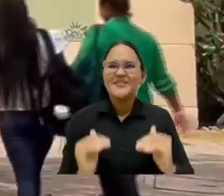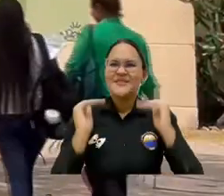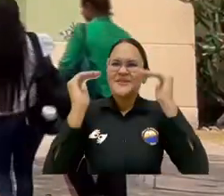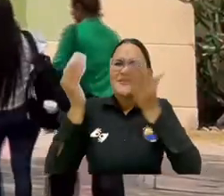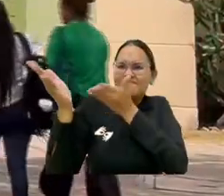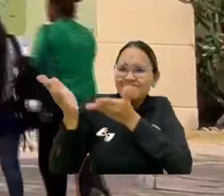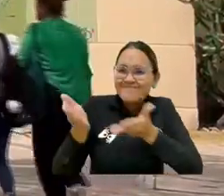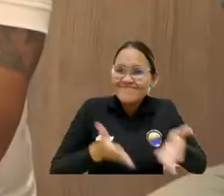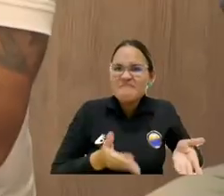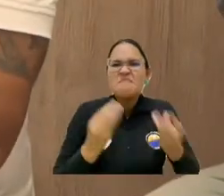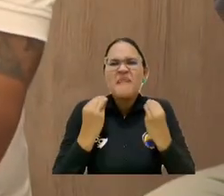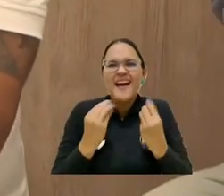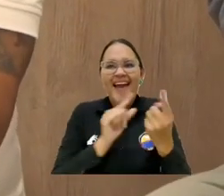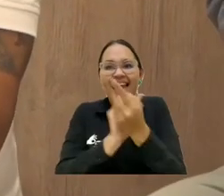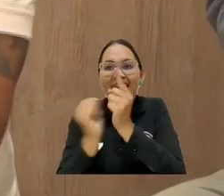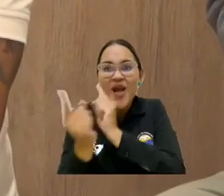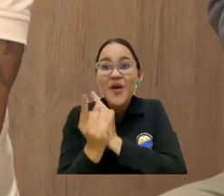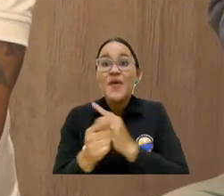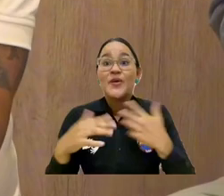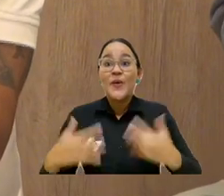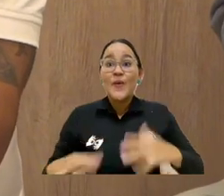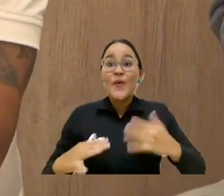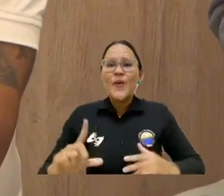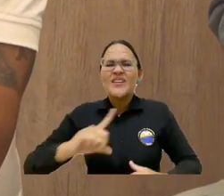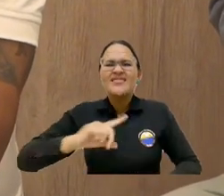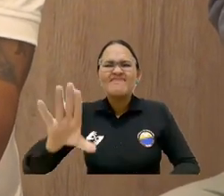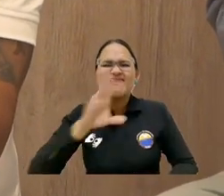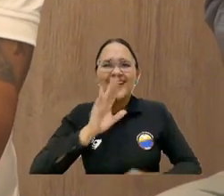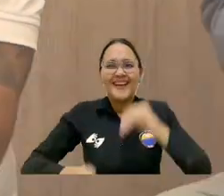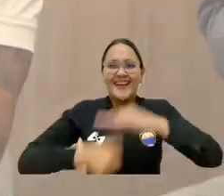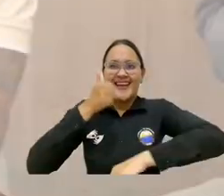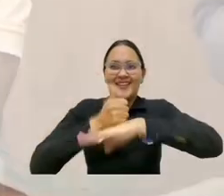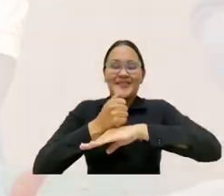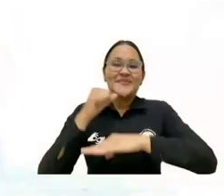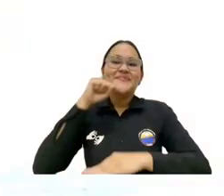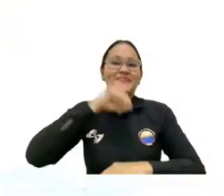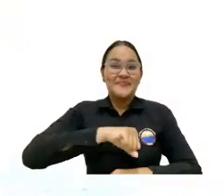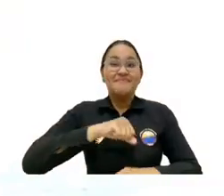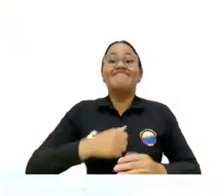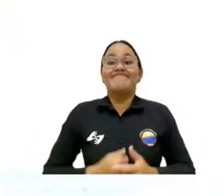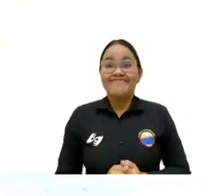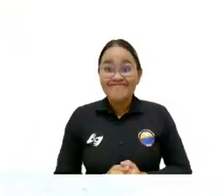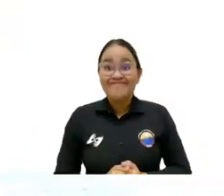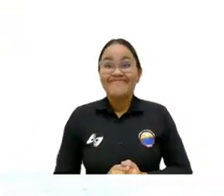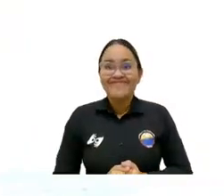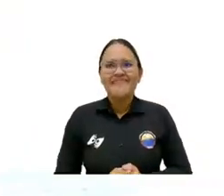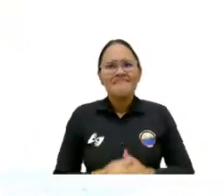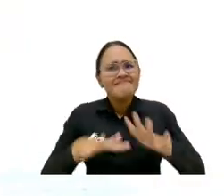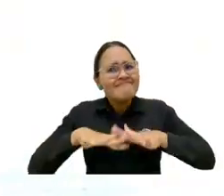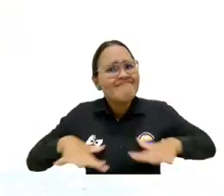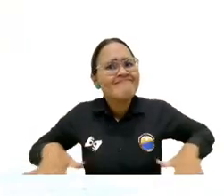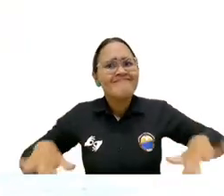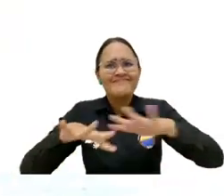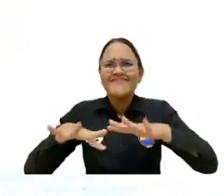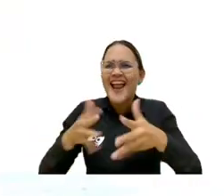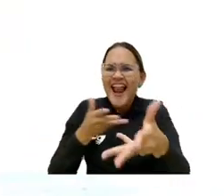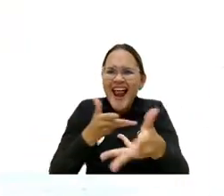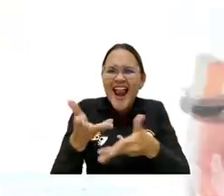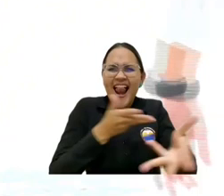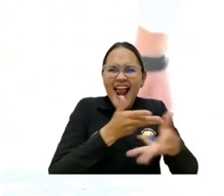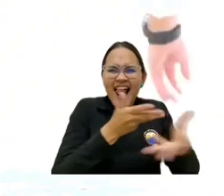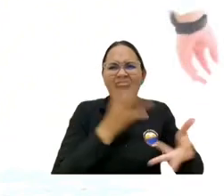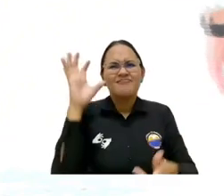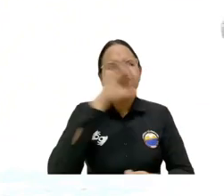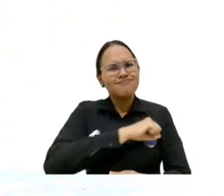para participar de un encuentro presidido por el rector Pablo Vera Salazar. En este espacio pudimos ver que hoy en día